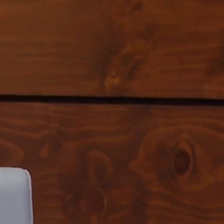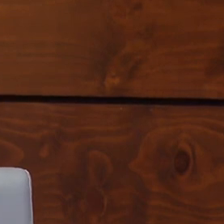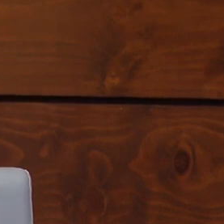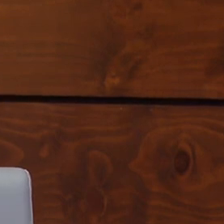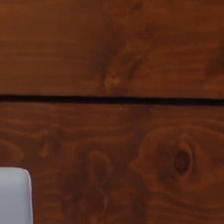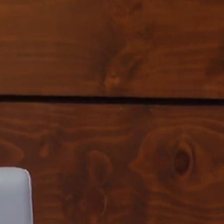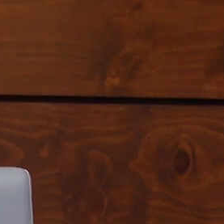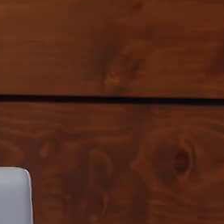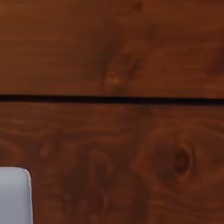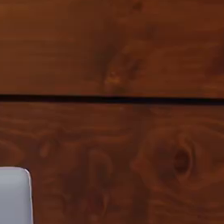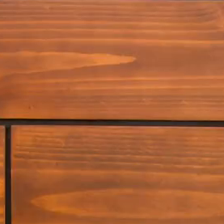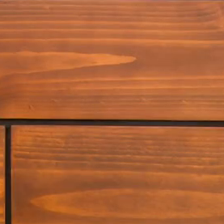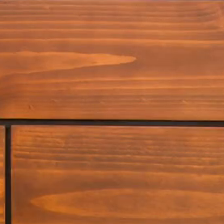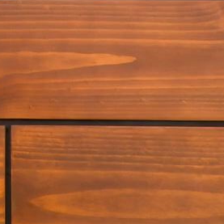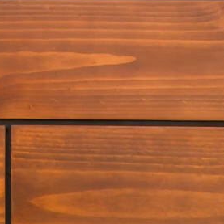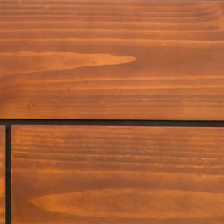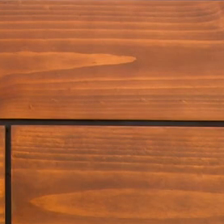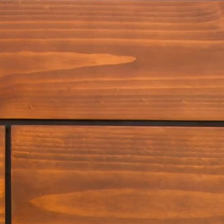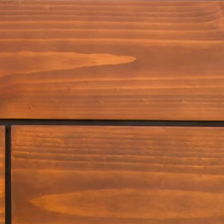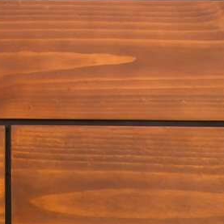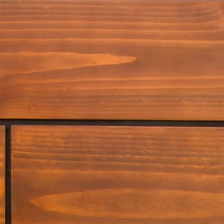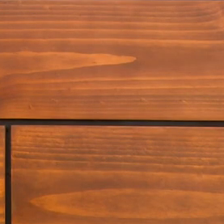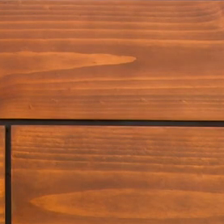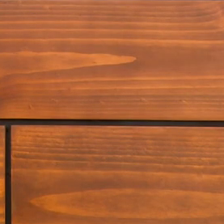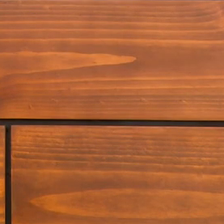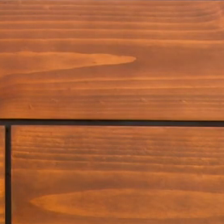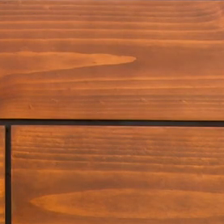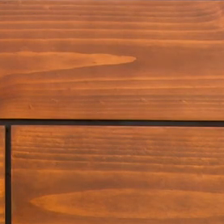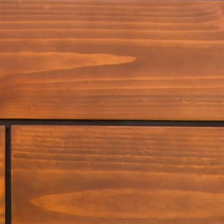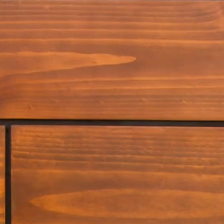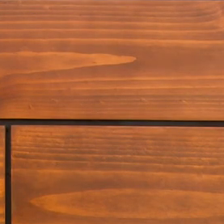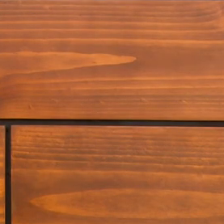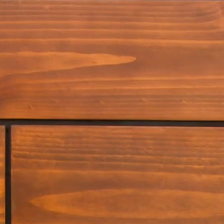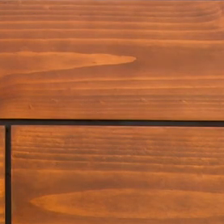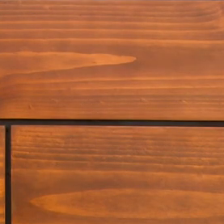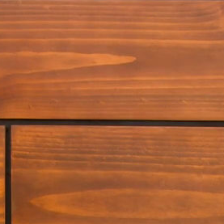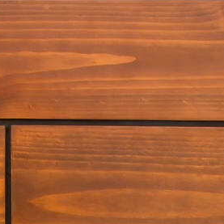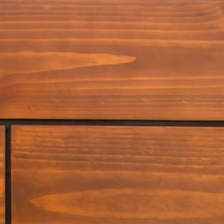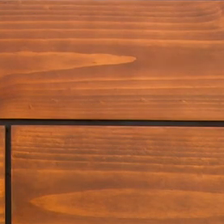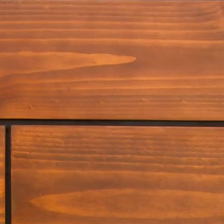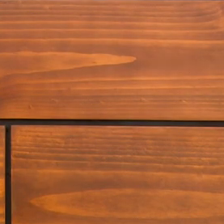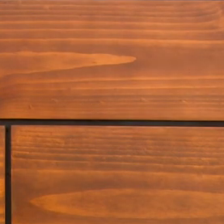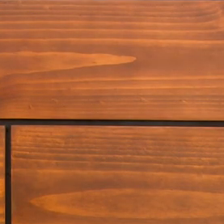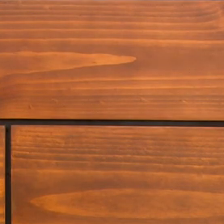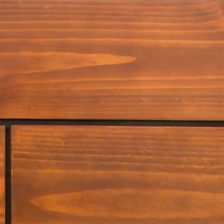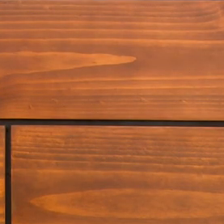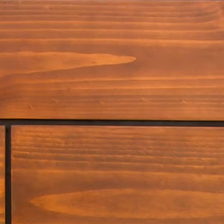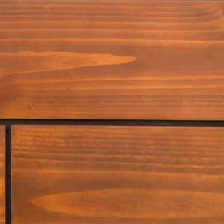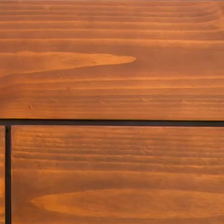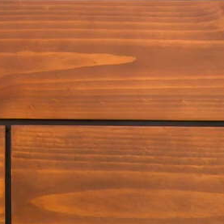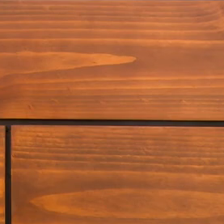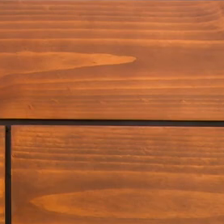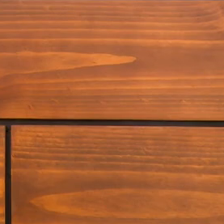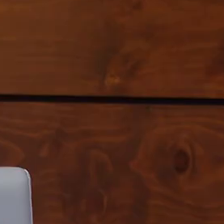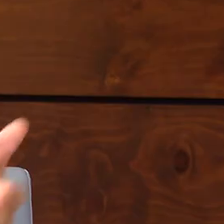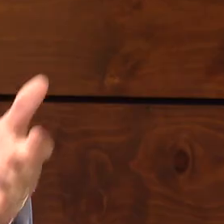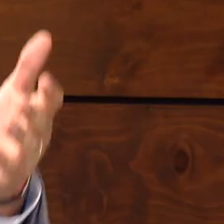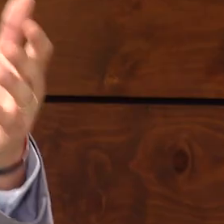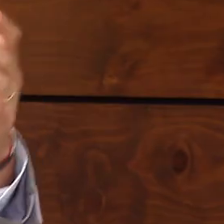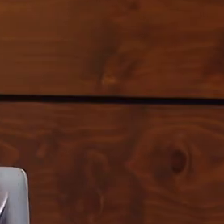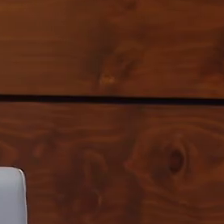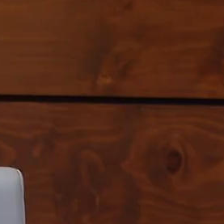tengo a don eddie mora con dos pupilos con tener y yonder antes de presentar a daniel y yonder quiero